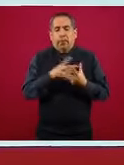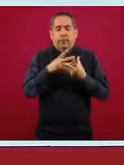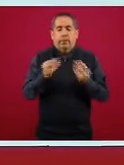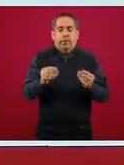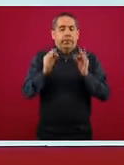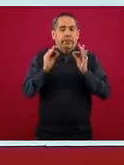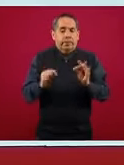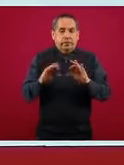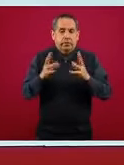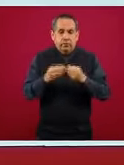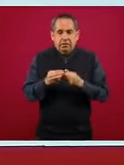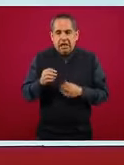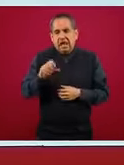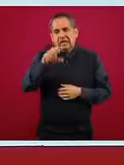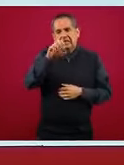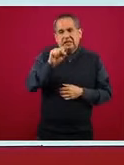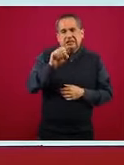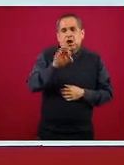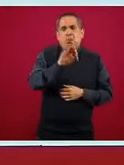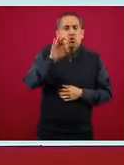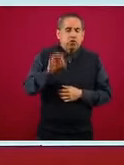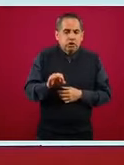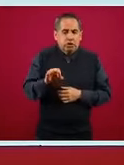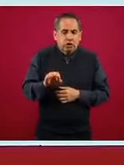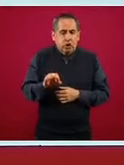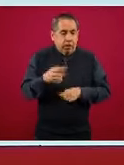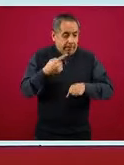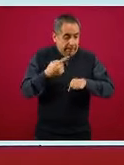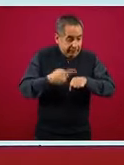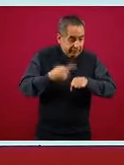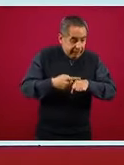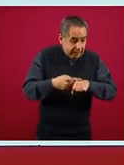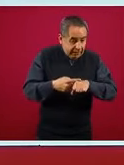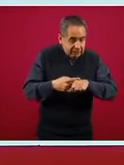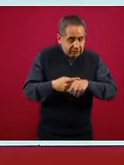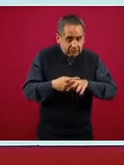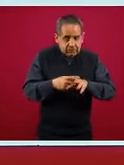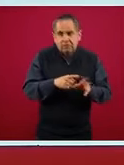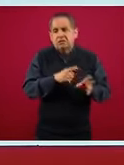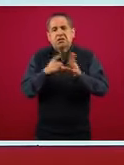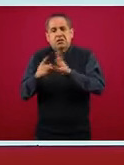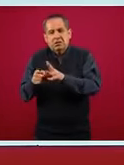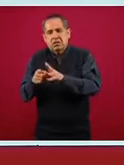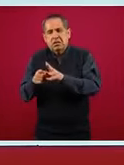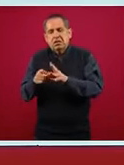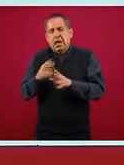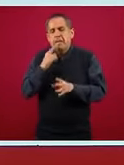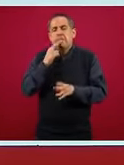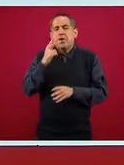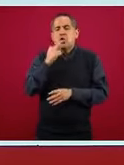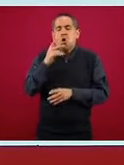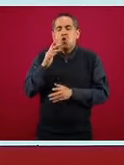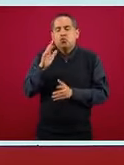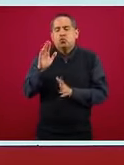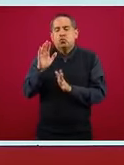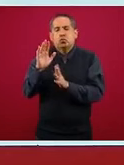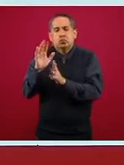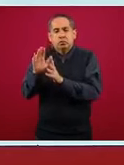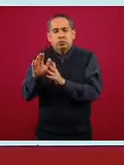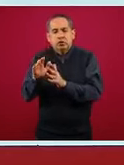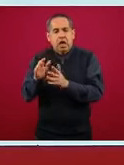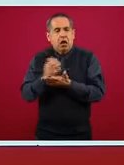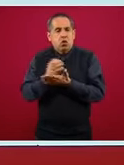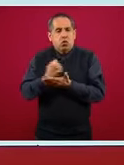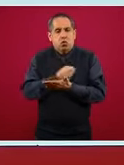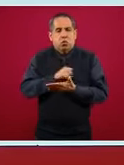son 60% de los que enferman, van también a la alza y van creciendo a una